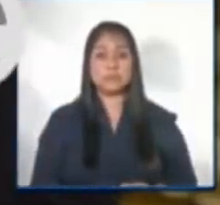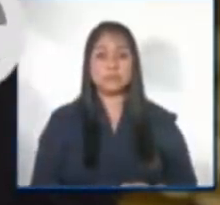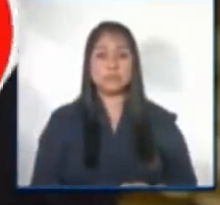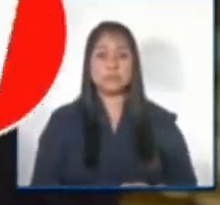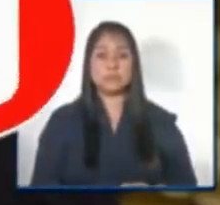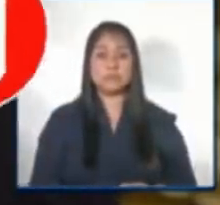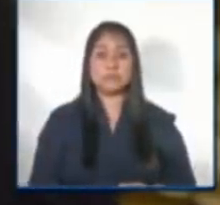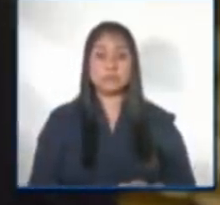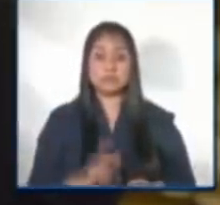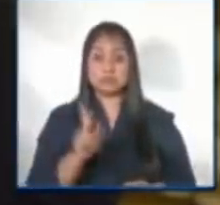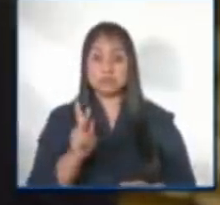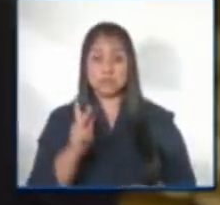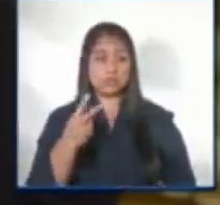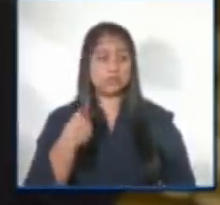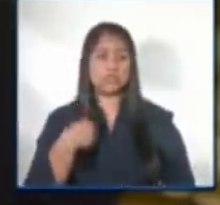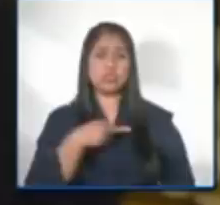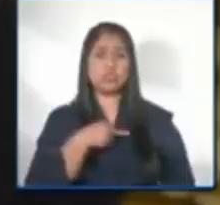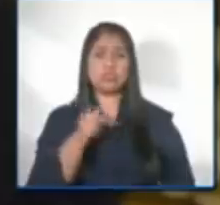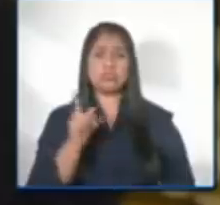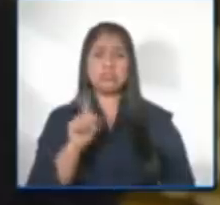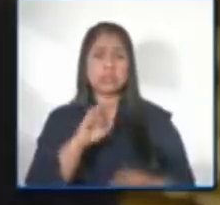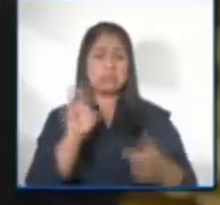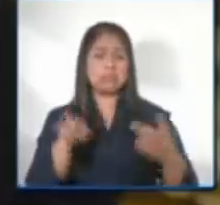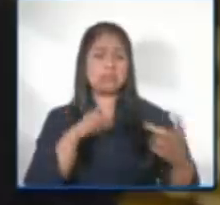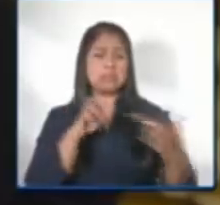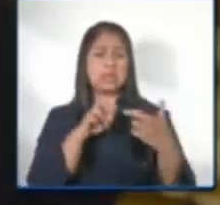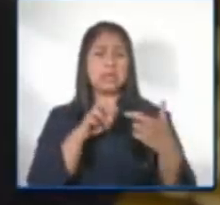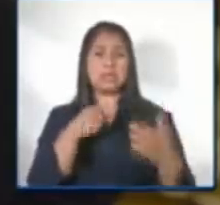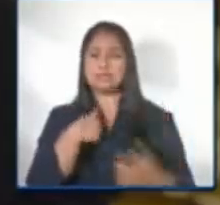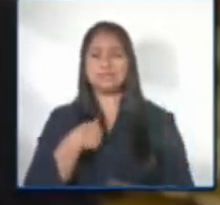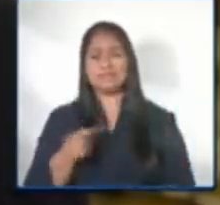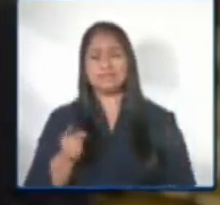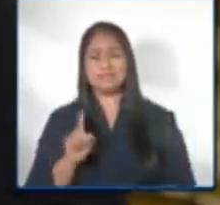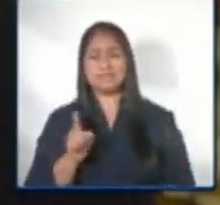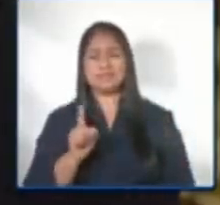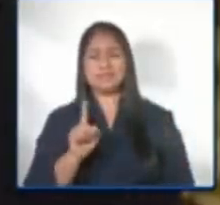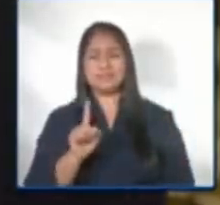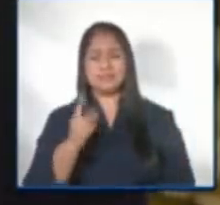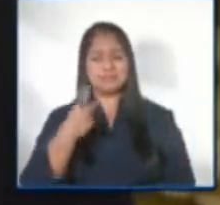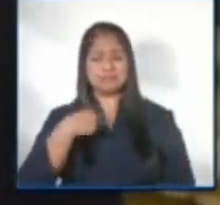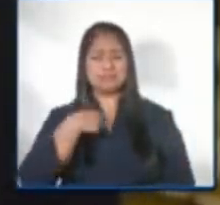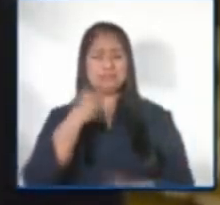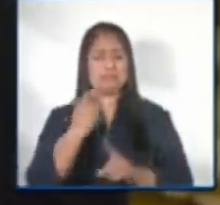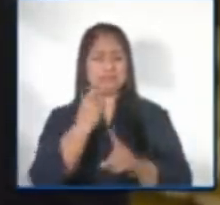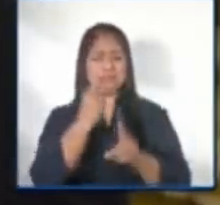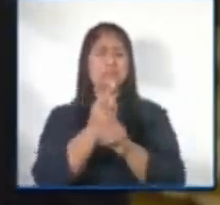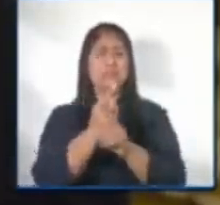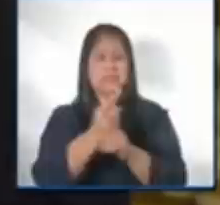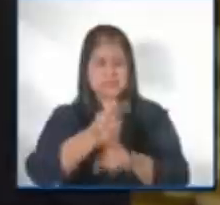Y nosotros tampoco somos perfectos. Nosotros no somos correctos en nuestro actuar,